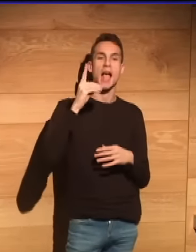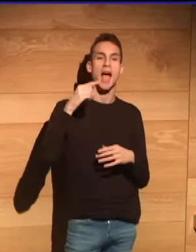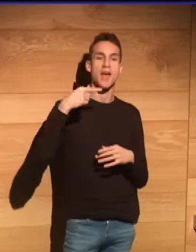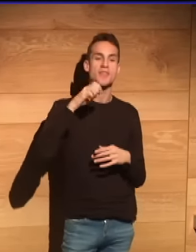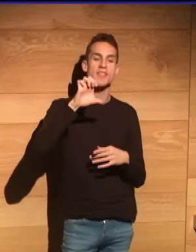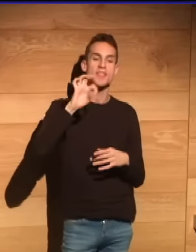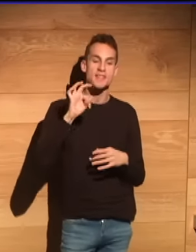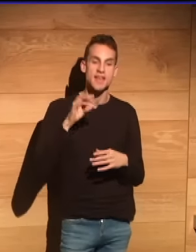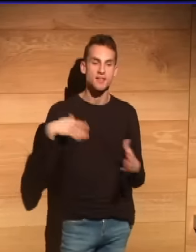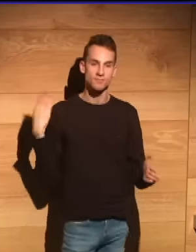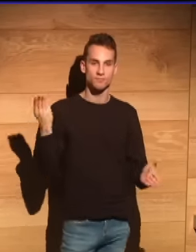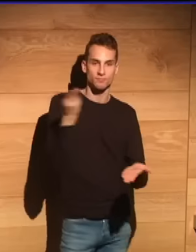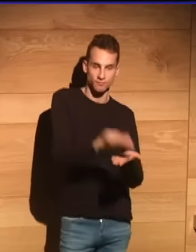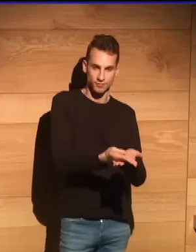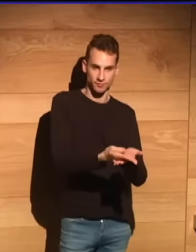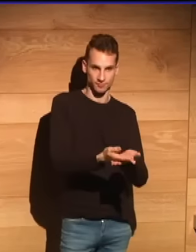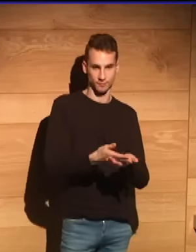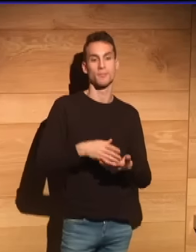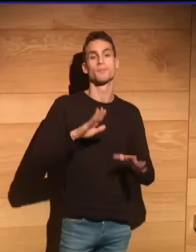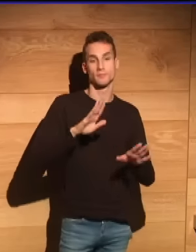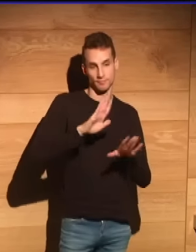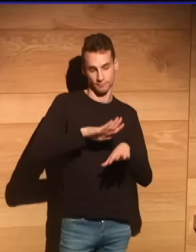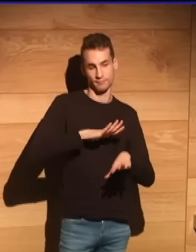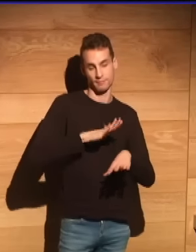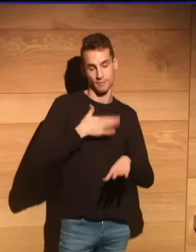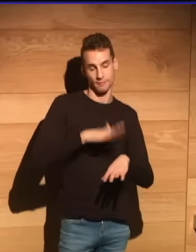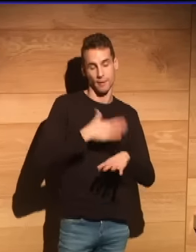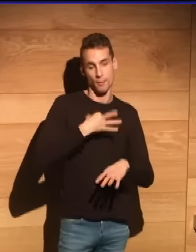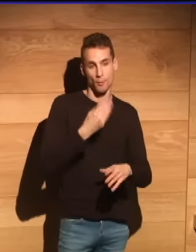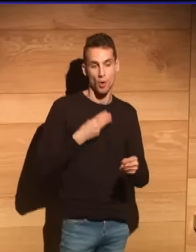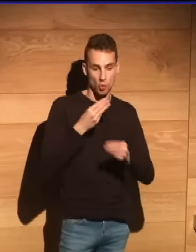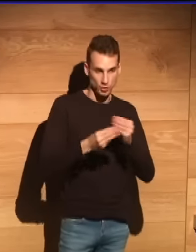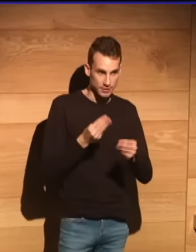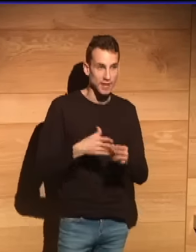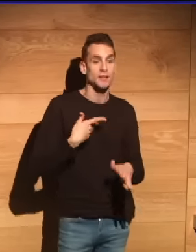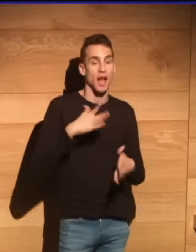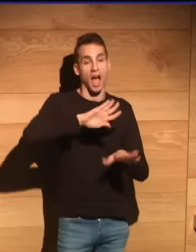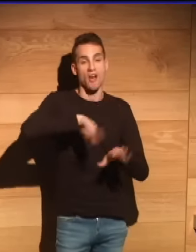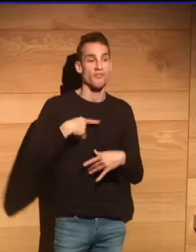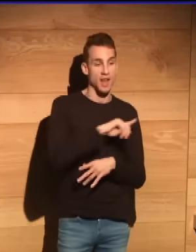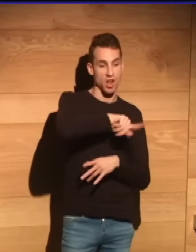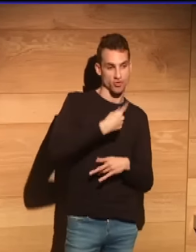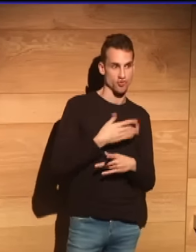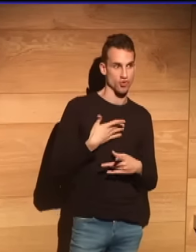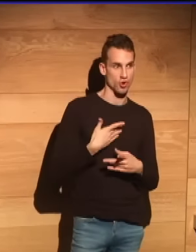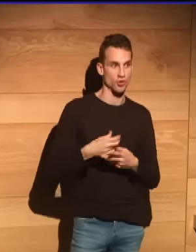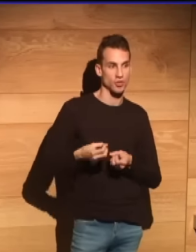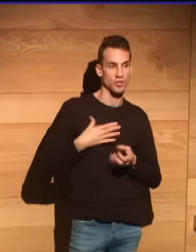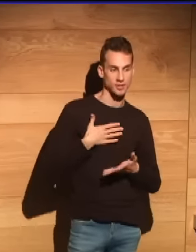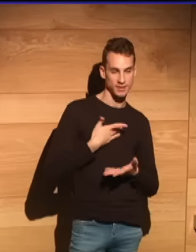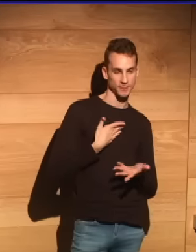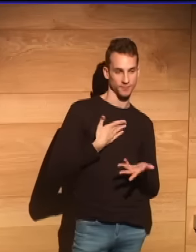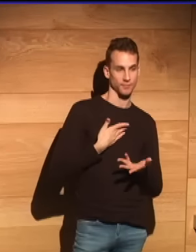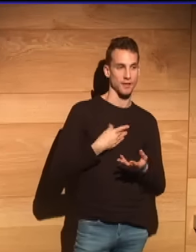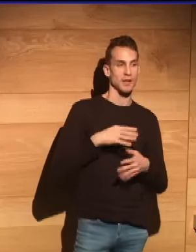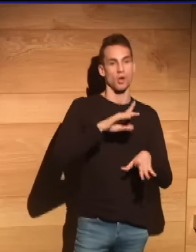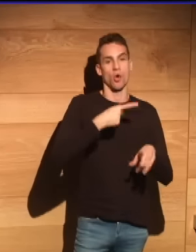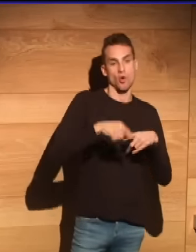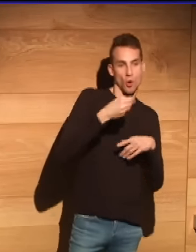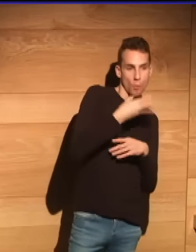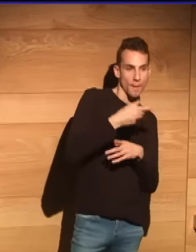la mesa lo mejor de todos nosotros y lo peor de todos nosotros, ¿no? Y ha puesto de manifiesto también las brechas digitales que estaban en España,